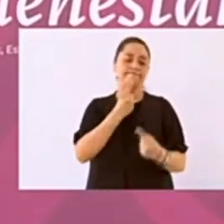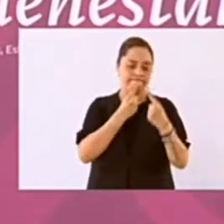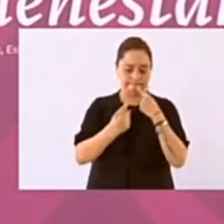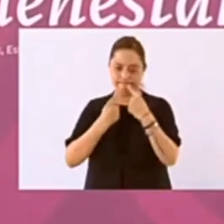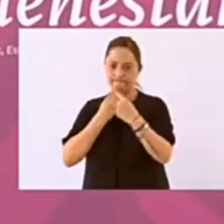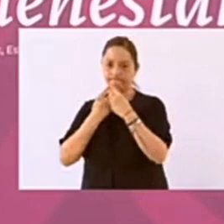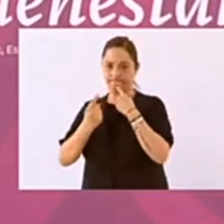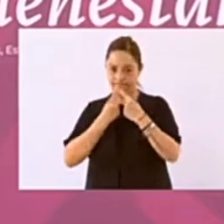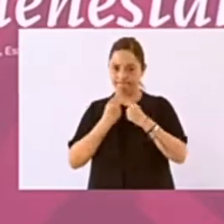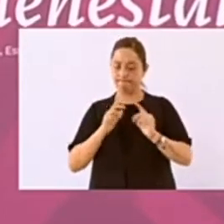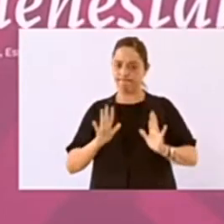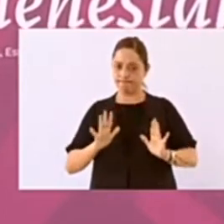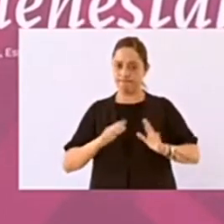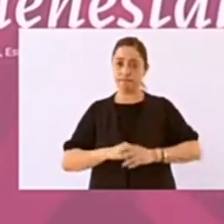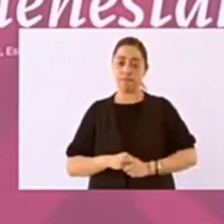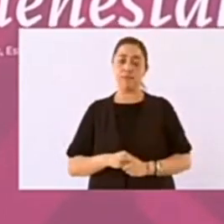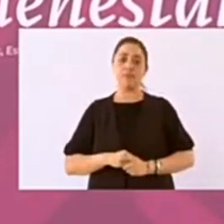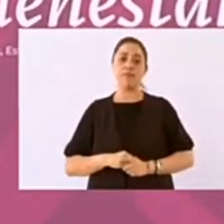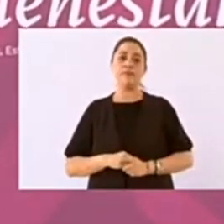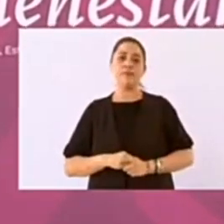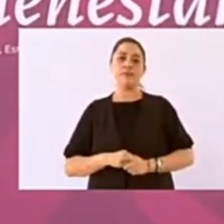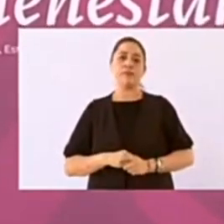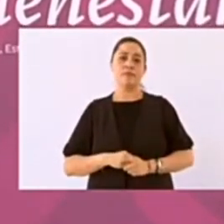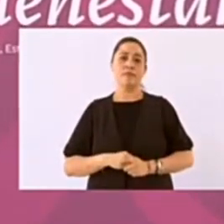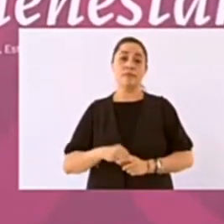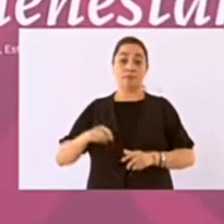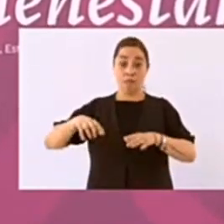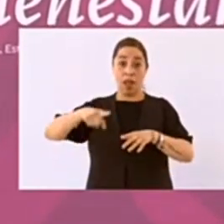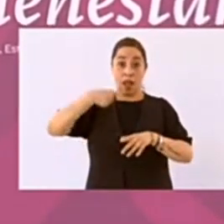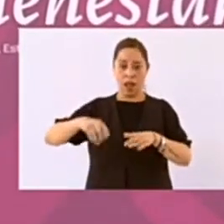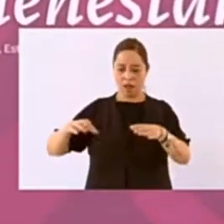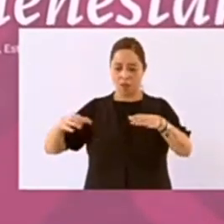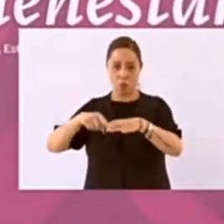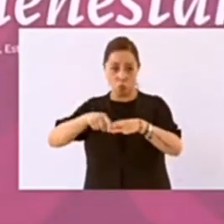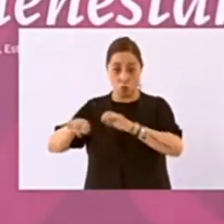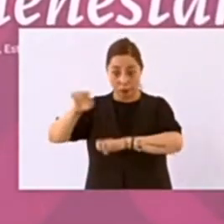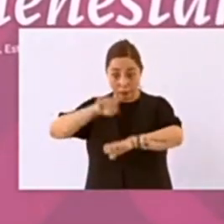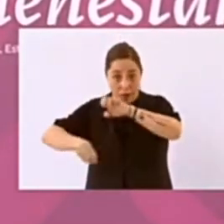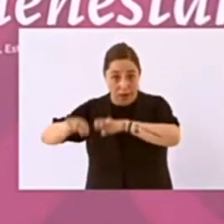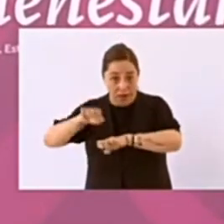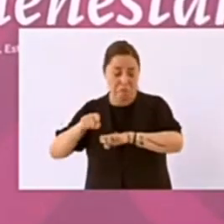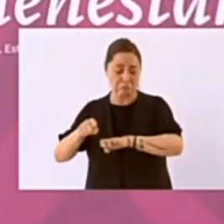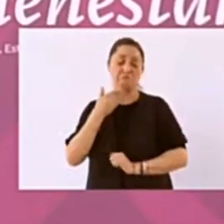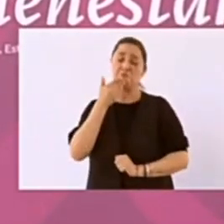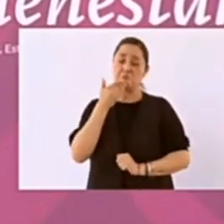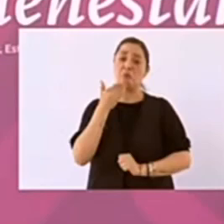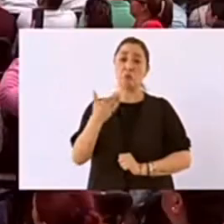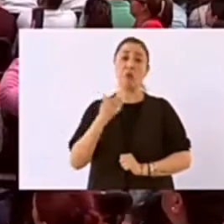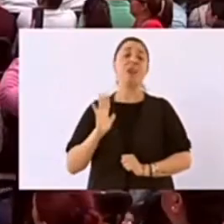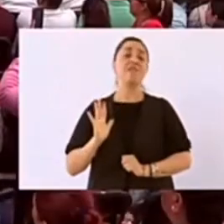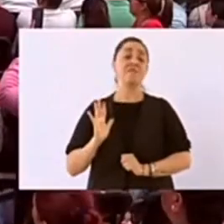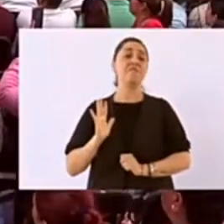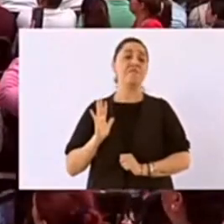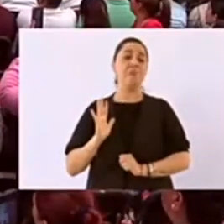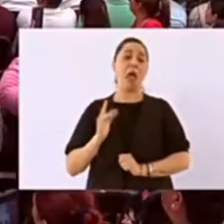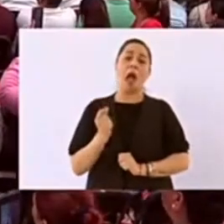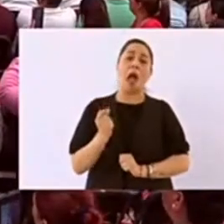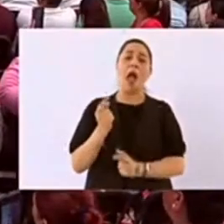Se han portado muy bien los del sector empresarial. Solo un año no